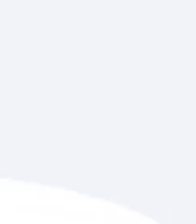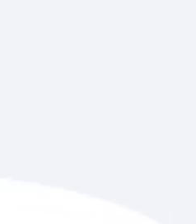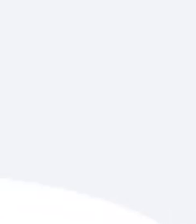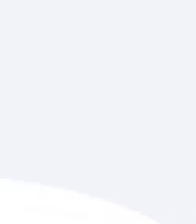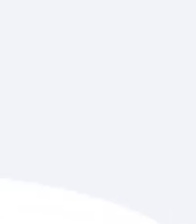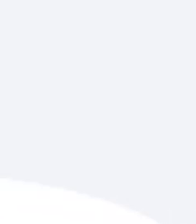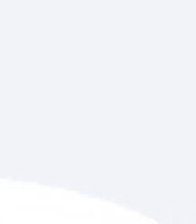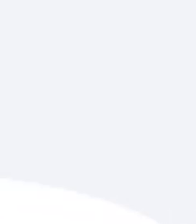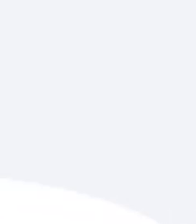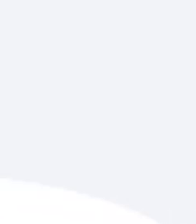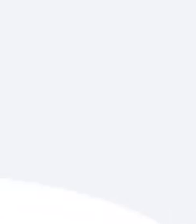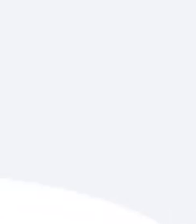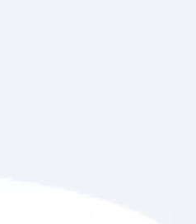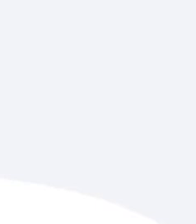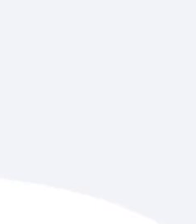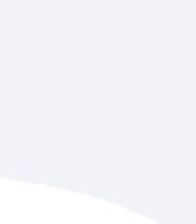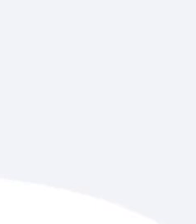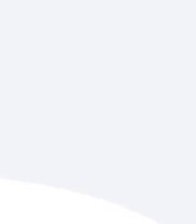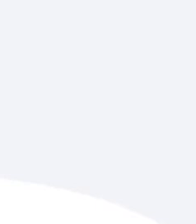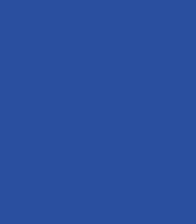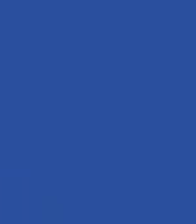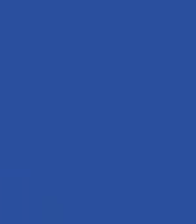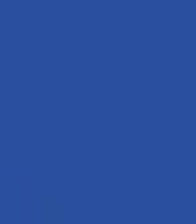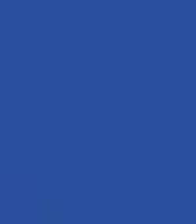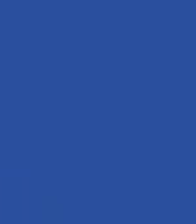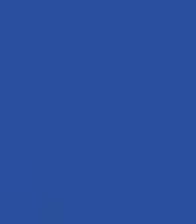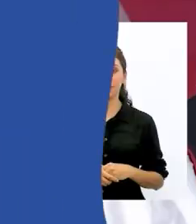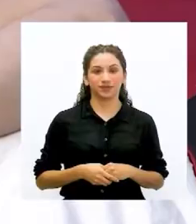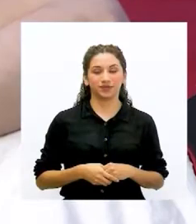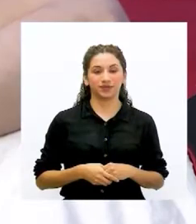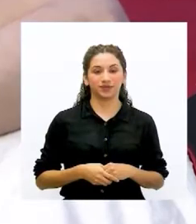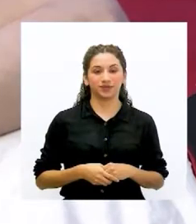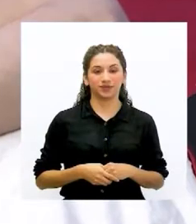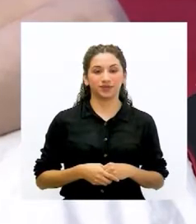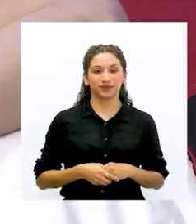Tercer y cuarto grado de secundaria.